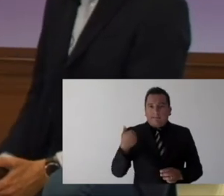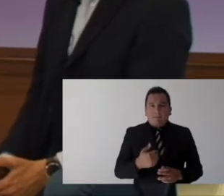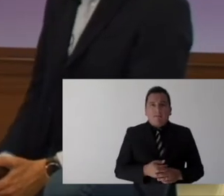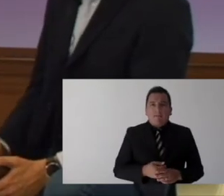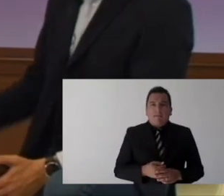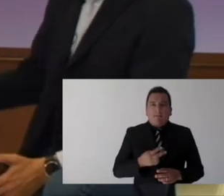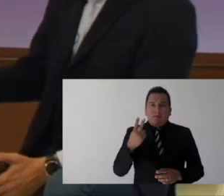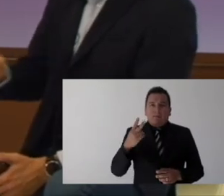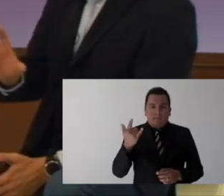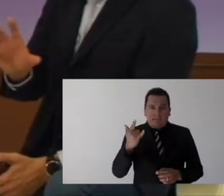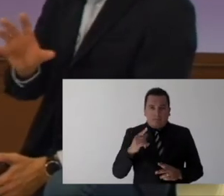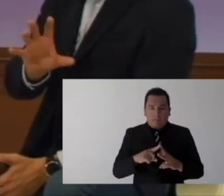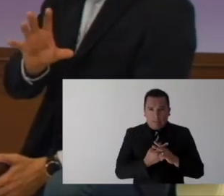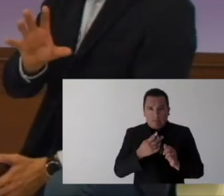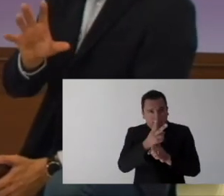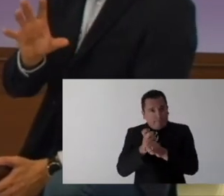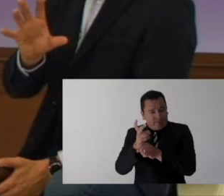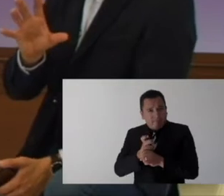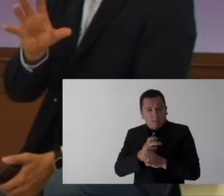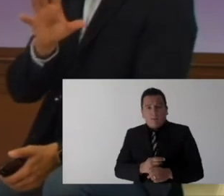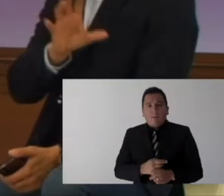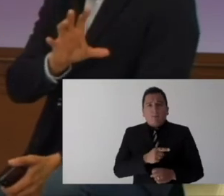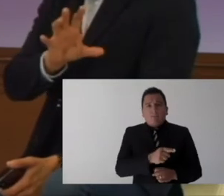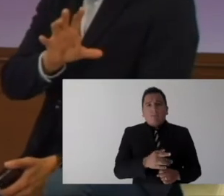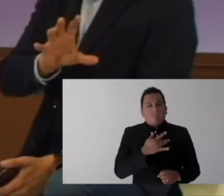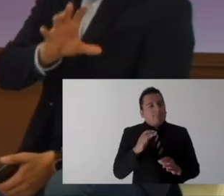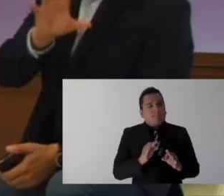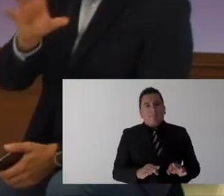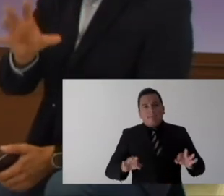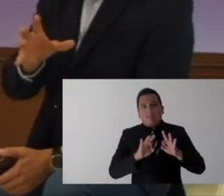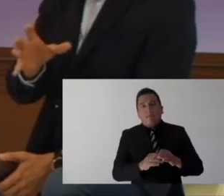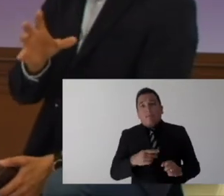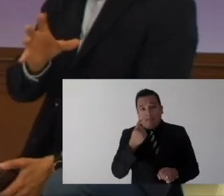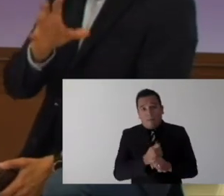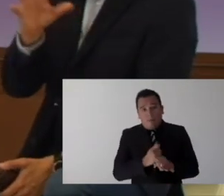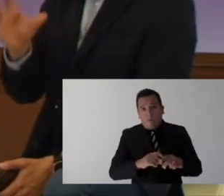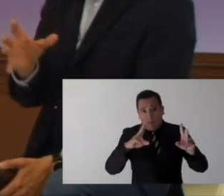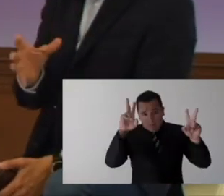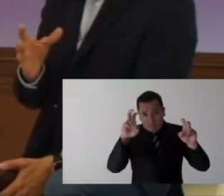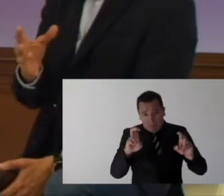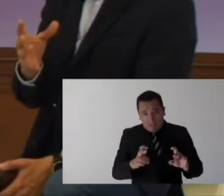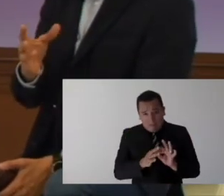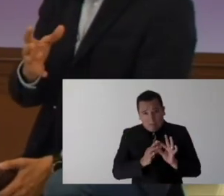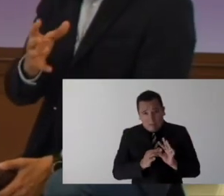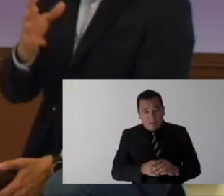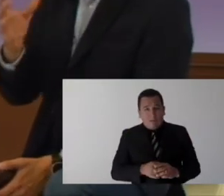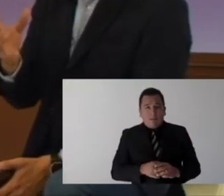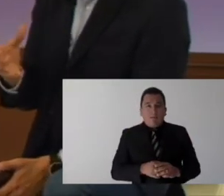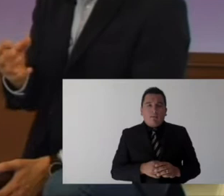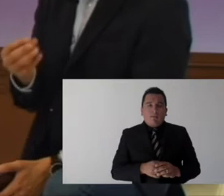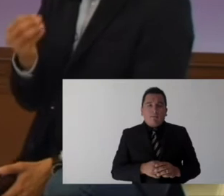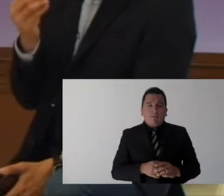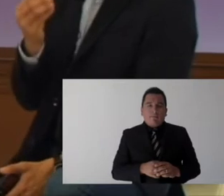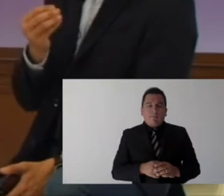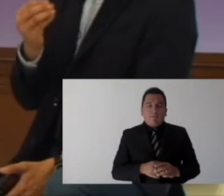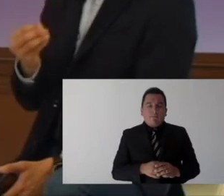julio, por lo que comentas ahorita. Una parte es teórica, la parte de conocimientos, todo tener